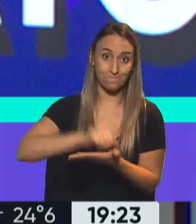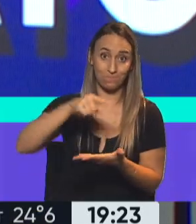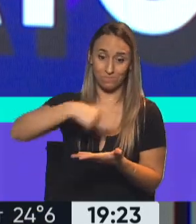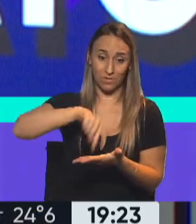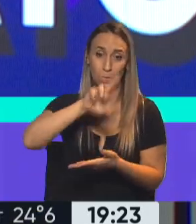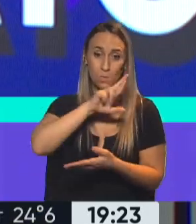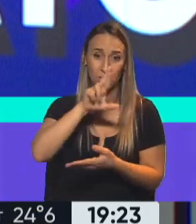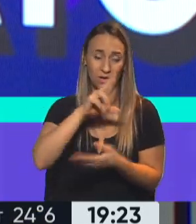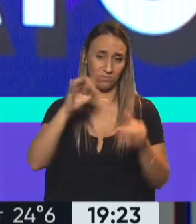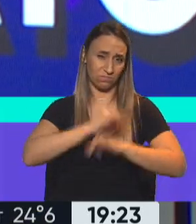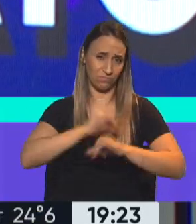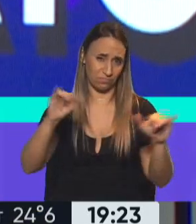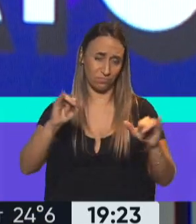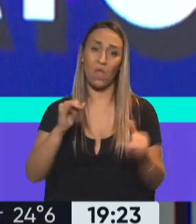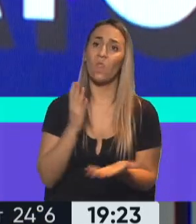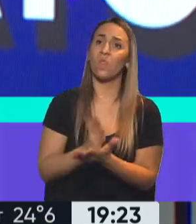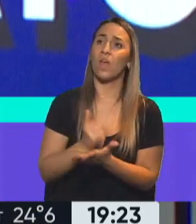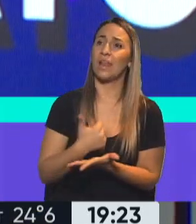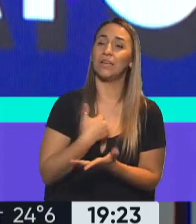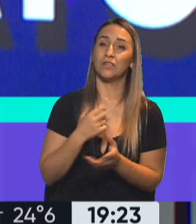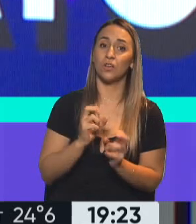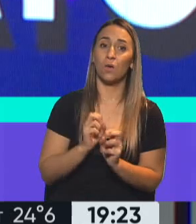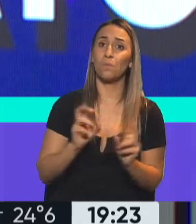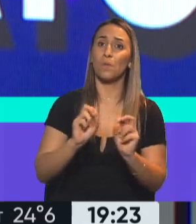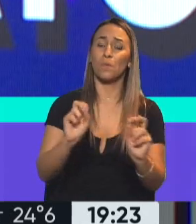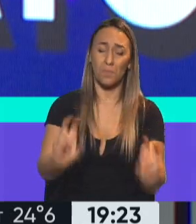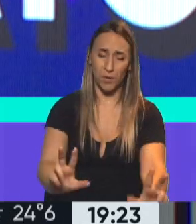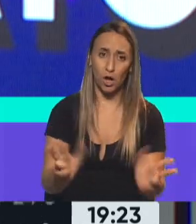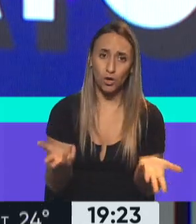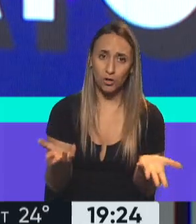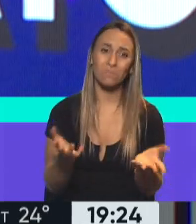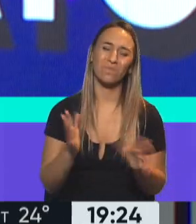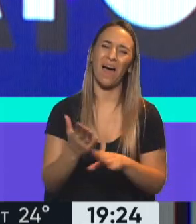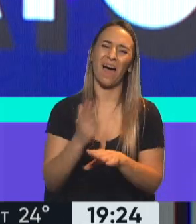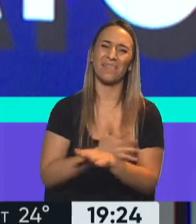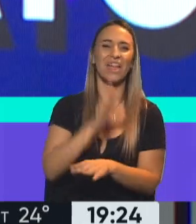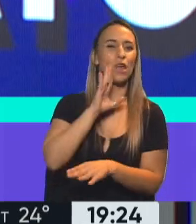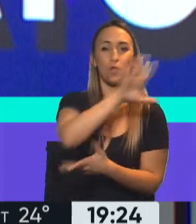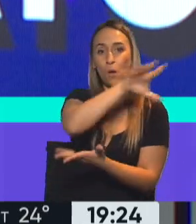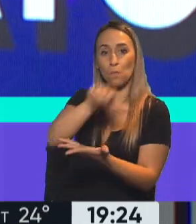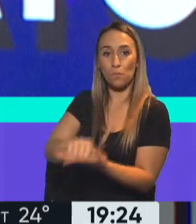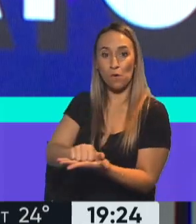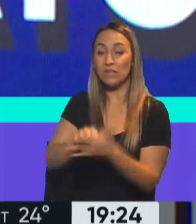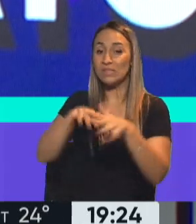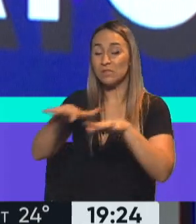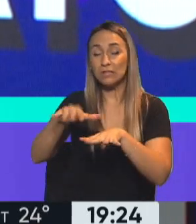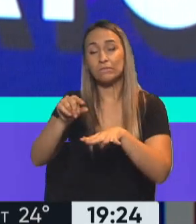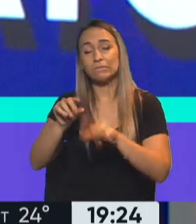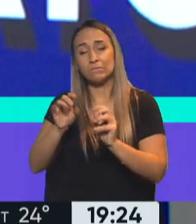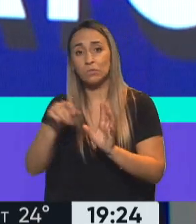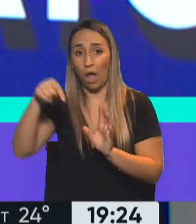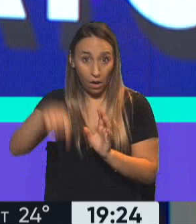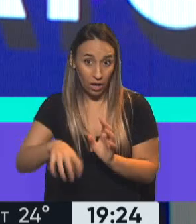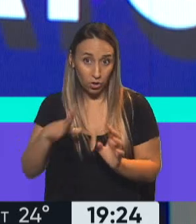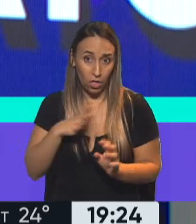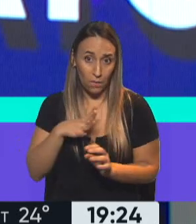los derechos para las mujeres, que tampoco hay que decir, habían cambiado mucho durante la invasión estadounidense, pero que aún siguen, por ejemplo, un